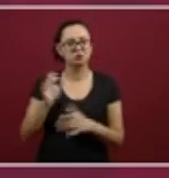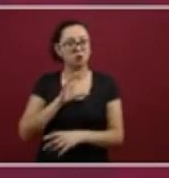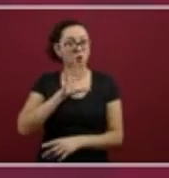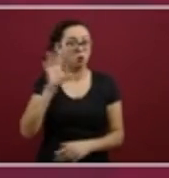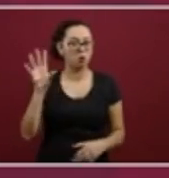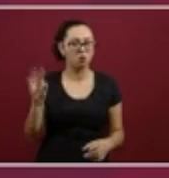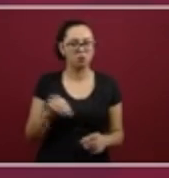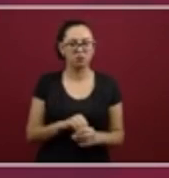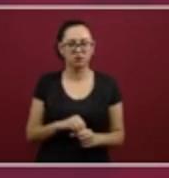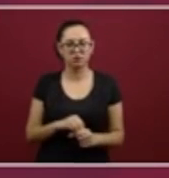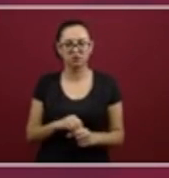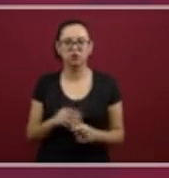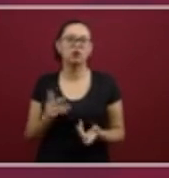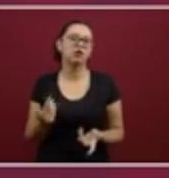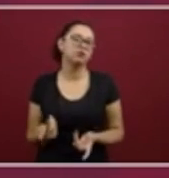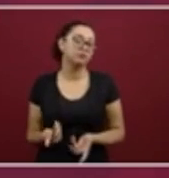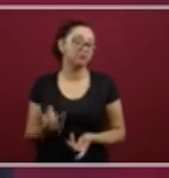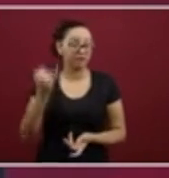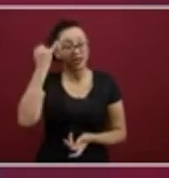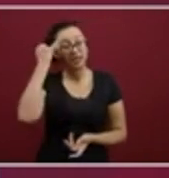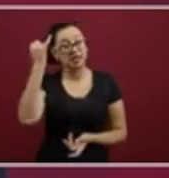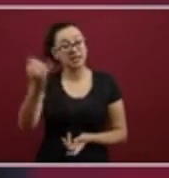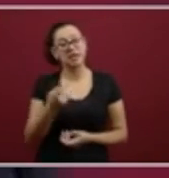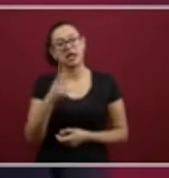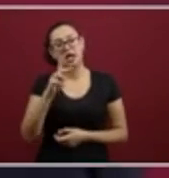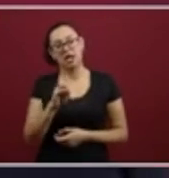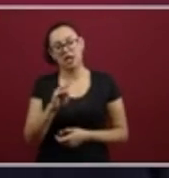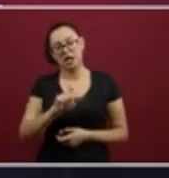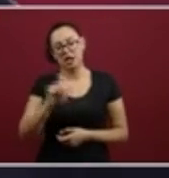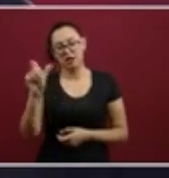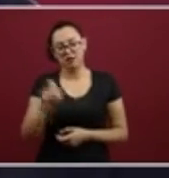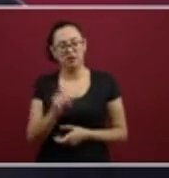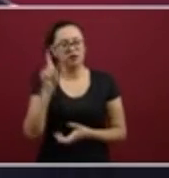Bueno, Pemex llegó a